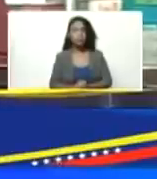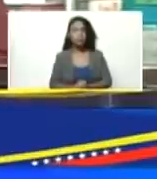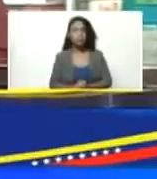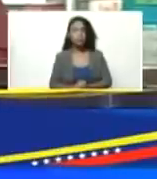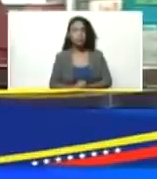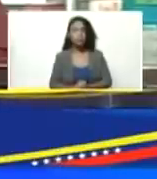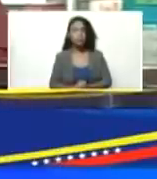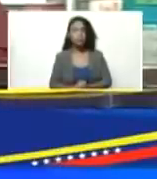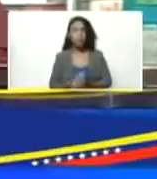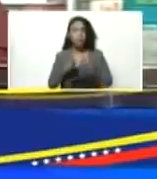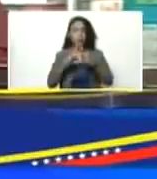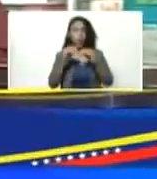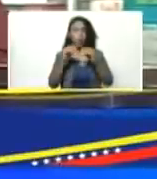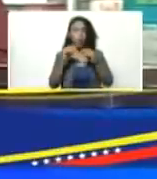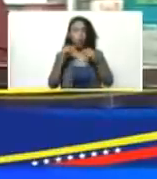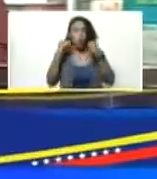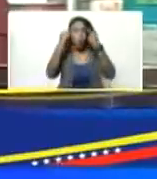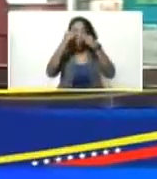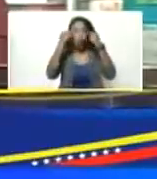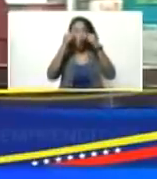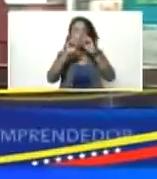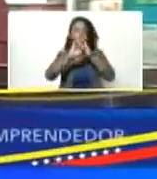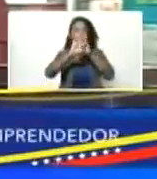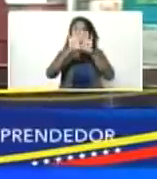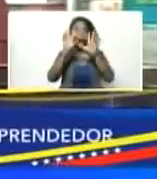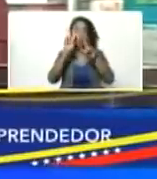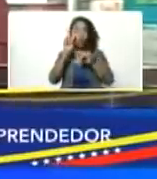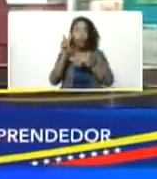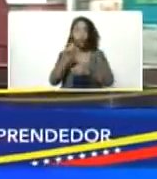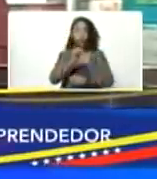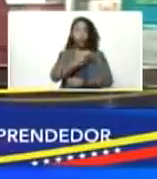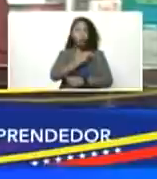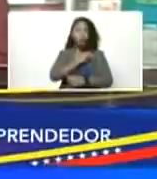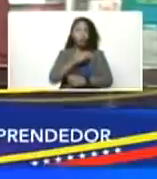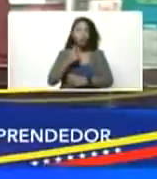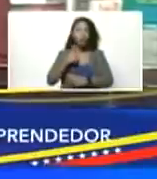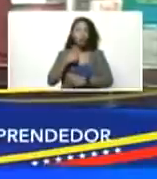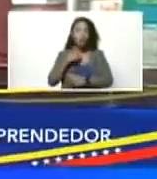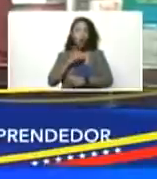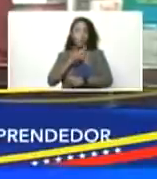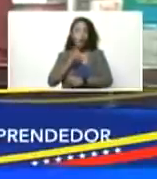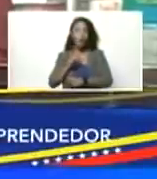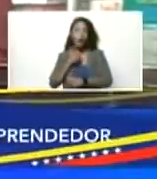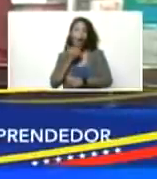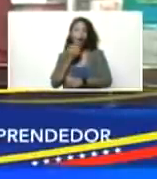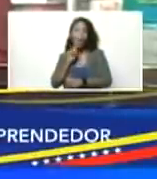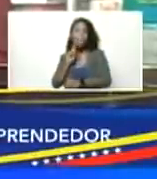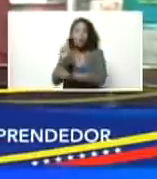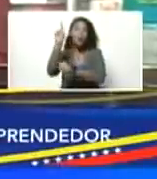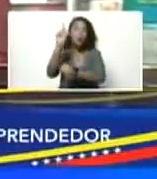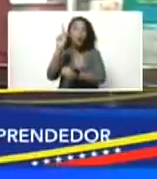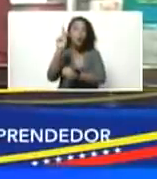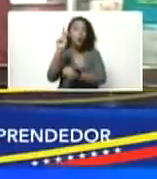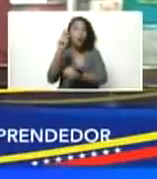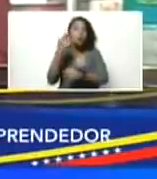Están con los ojos claros y sin vistas, ¿verdad? Están asustados que yo le pregunte a alguno de ustedes. Vamos a lanzar una lotería para